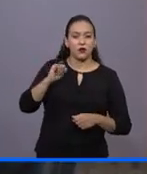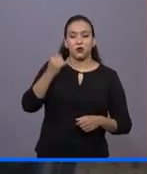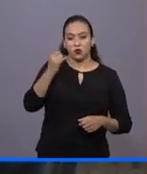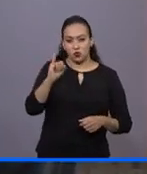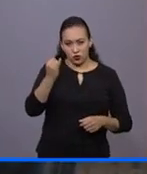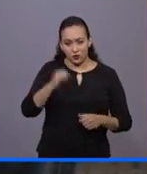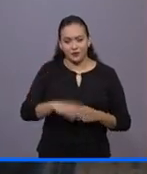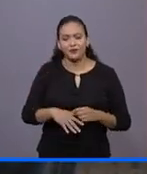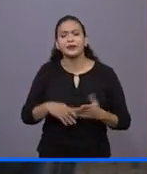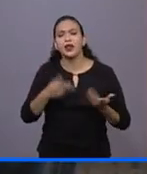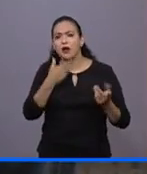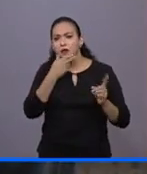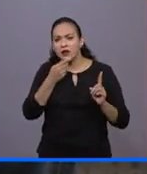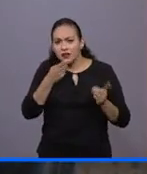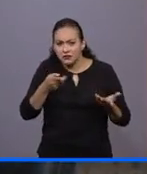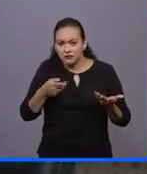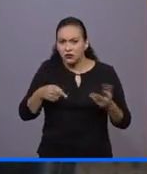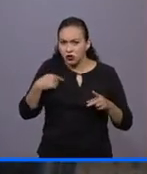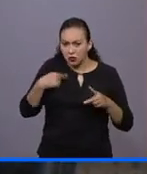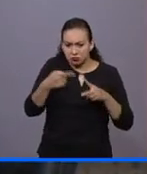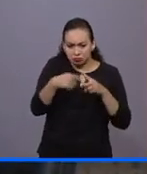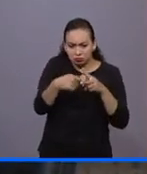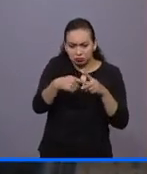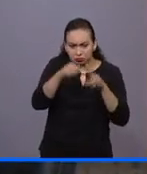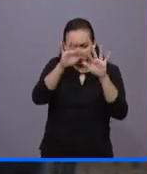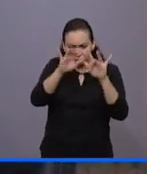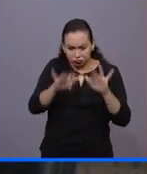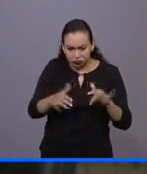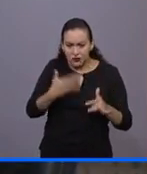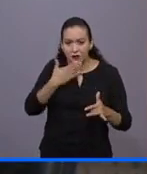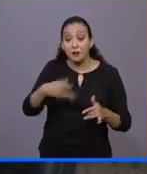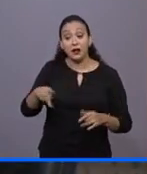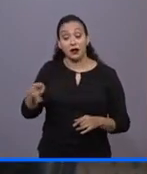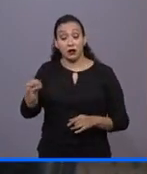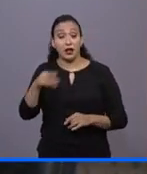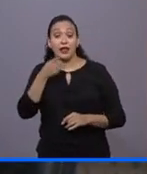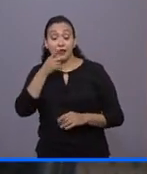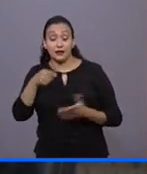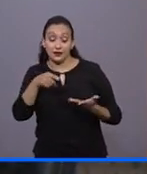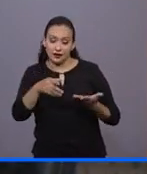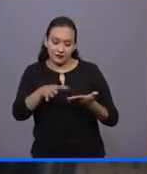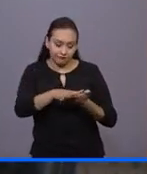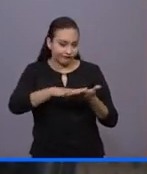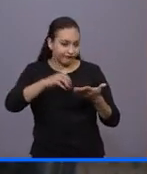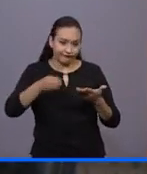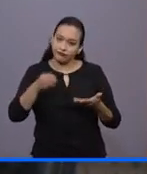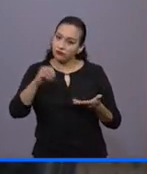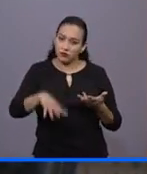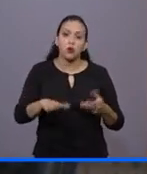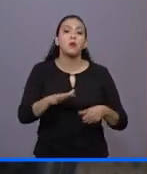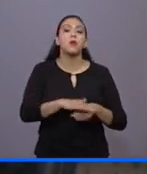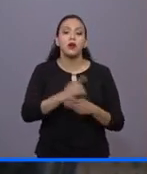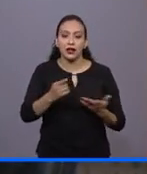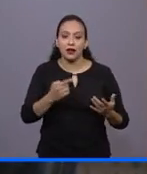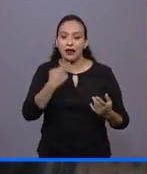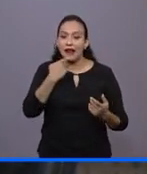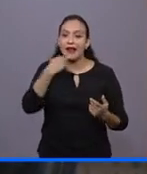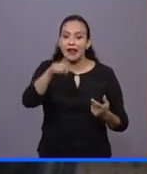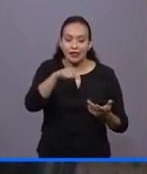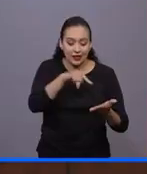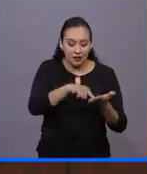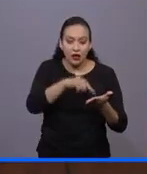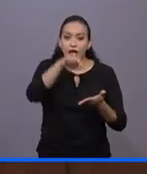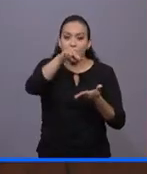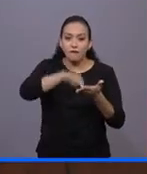pasado mes de junio. El proyecto del magistrado de la Mata Pizaña propone desechar de plano el recurso, ya que la demanda carece de